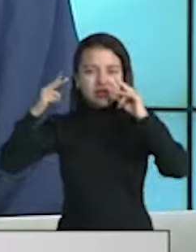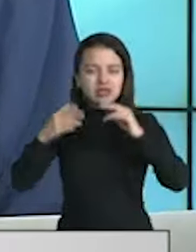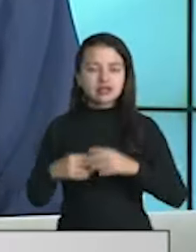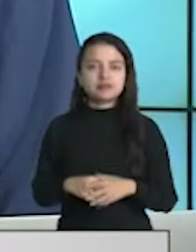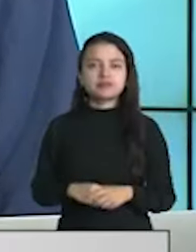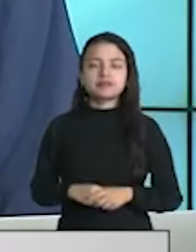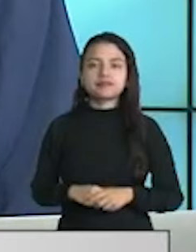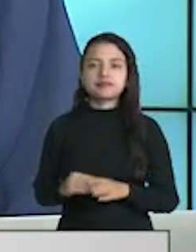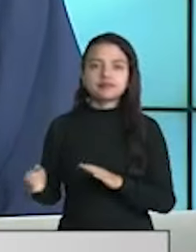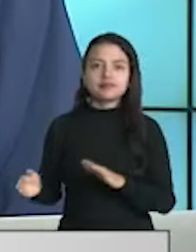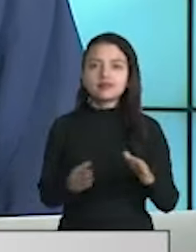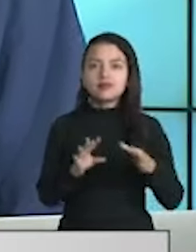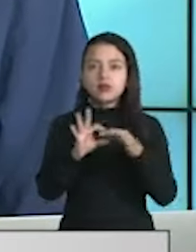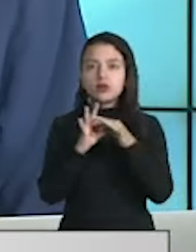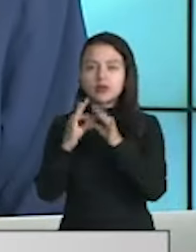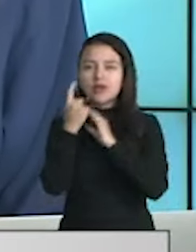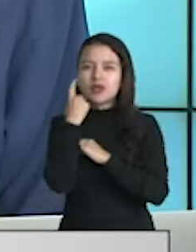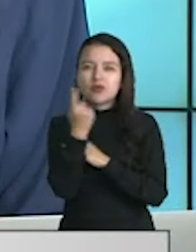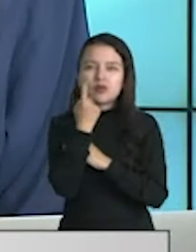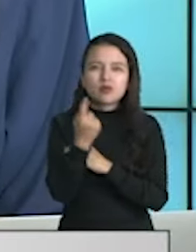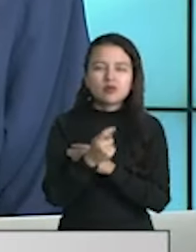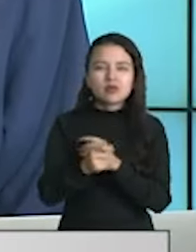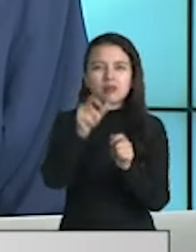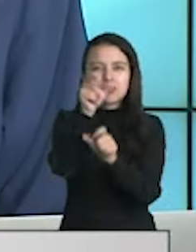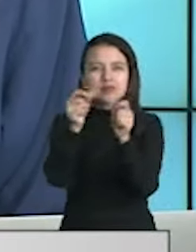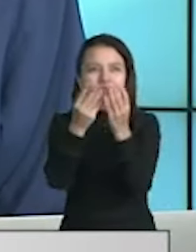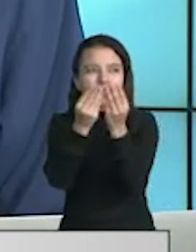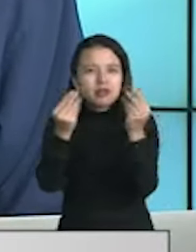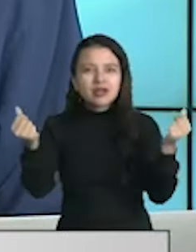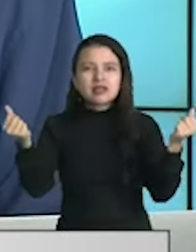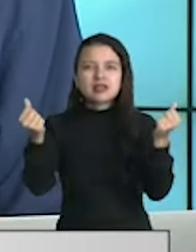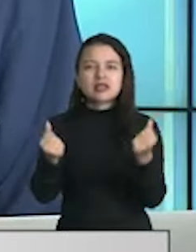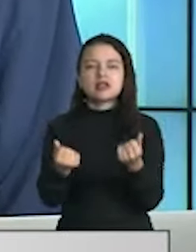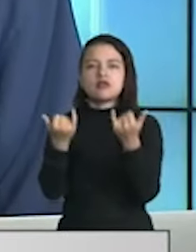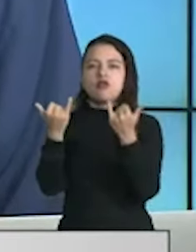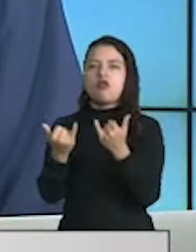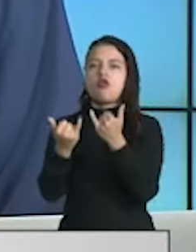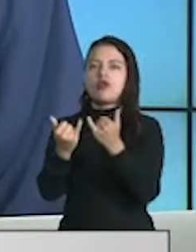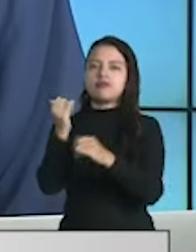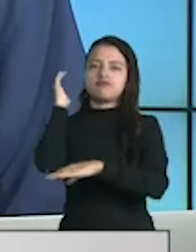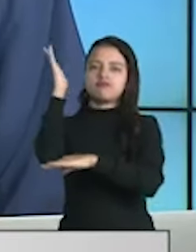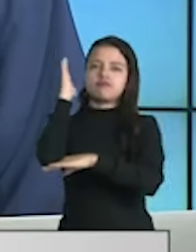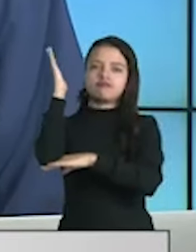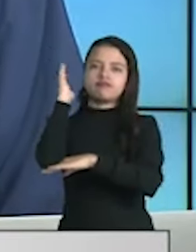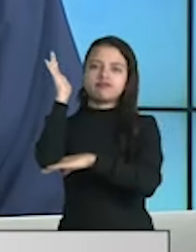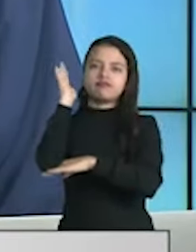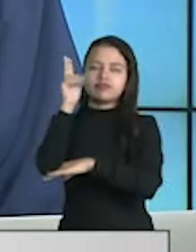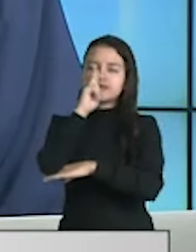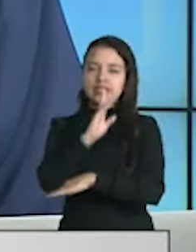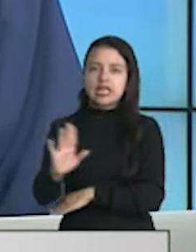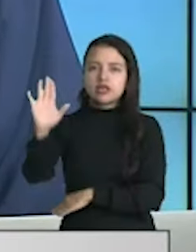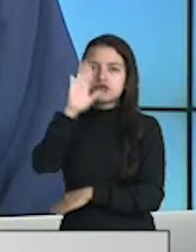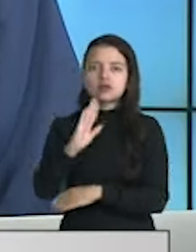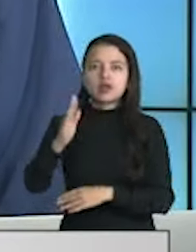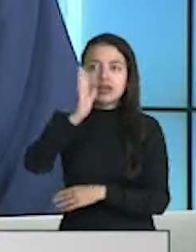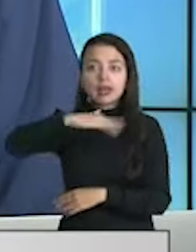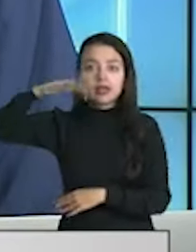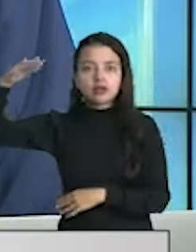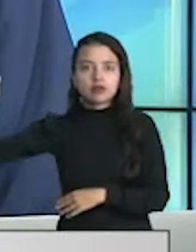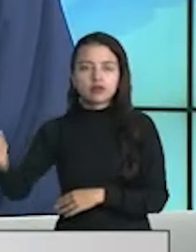La unidad de búsqueda para personas dadas por desaparecidas entregó el balance nacional en Antioquia y reveló que incrementaron